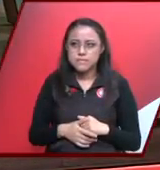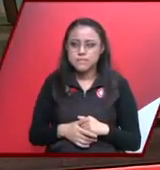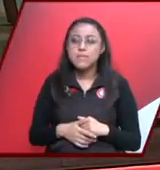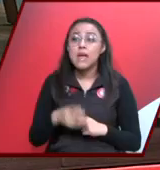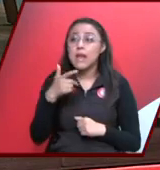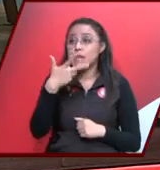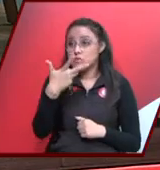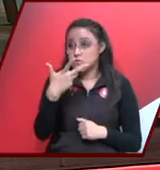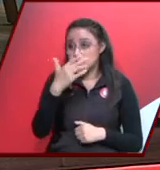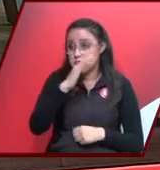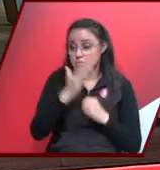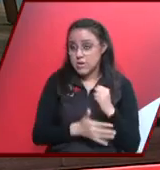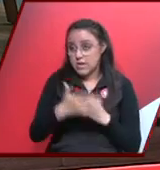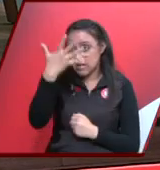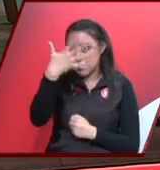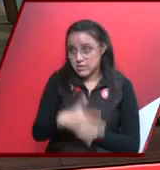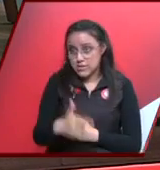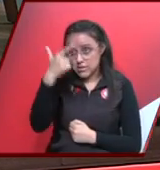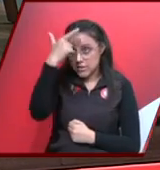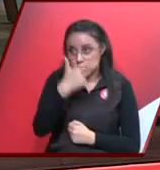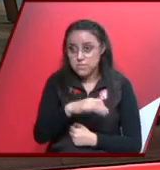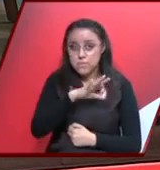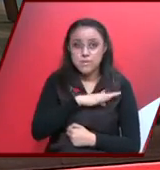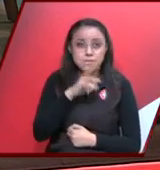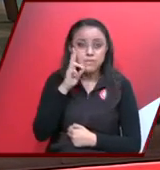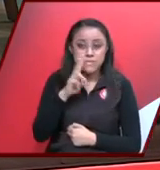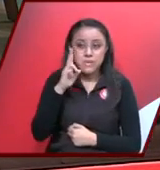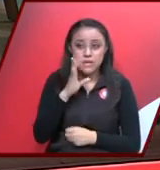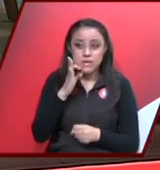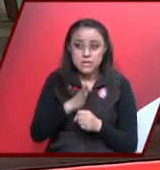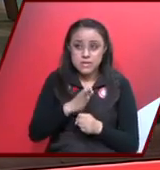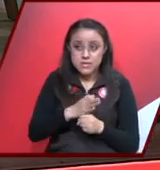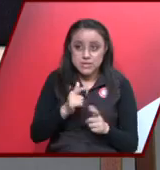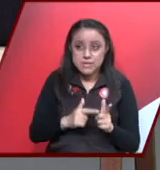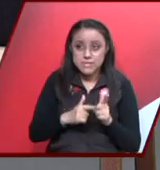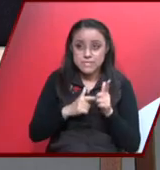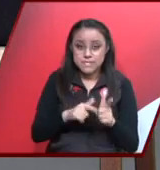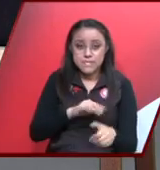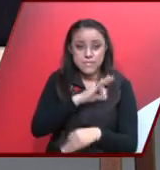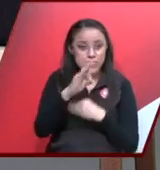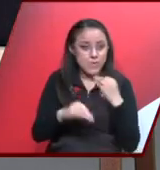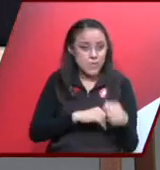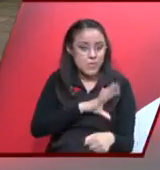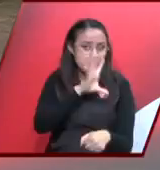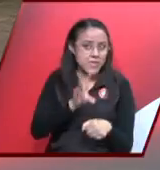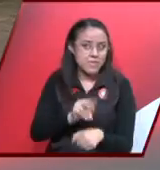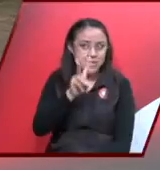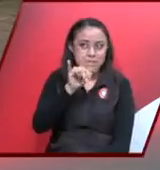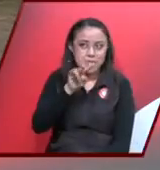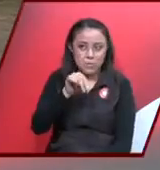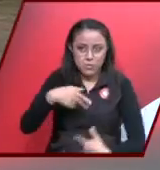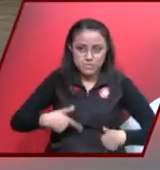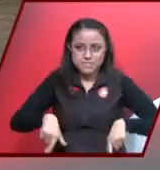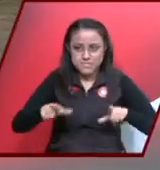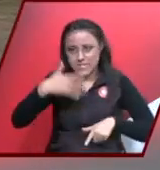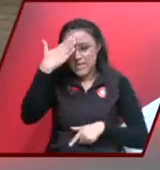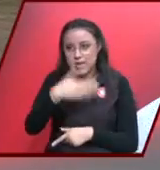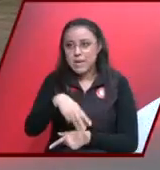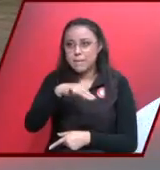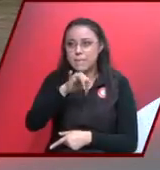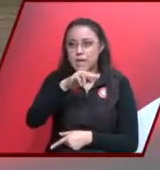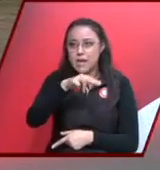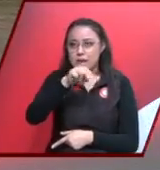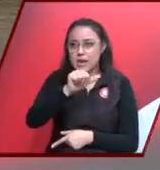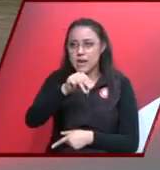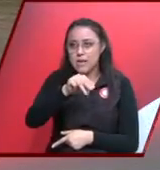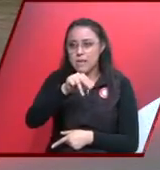terminar a las 10, y en punto de las 10 de la noche vamos a arrancar justamente con nuestra transmisión, completamente en vivo. Tú sabrás que Manny Pacquiao pelea en